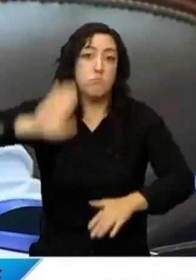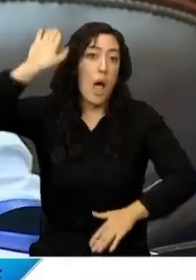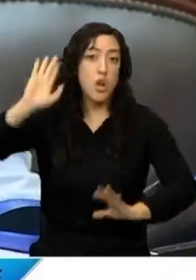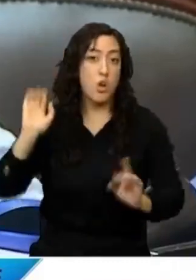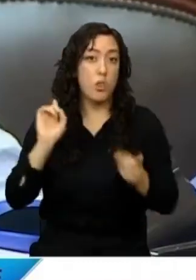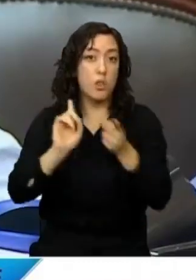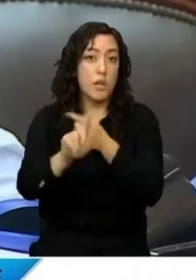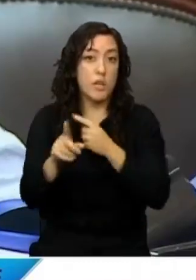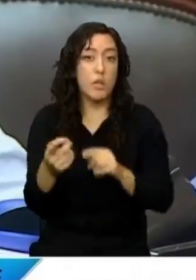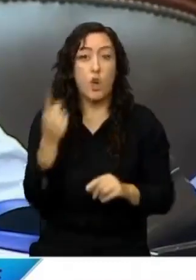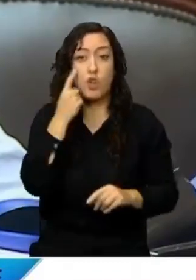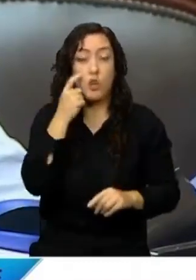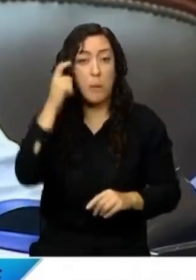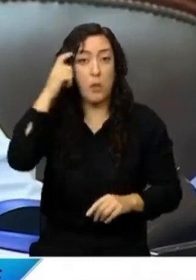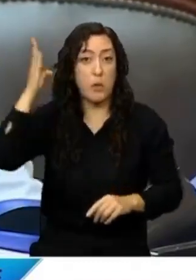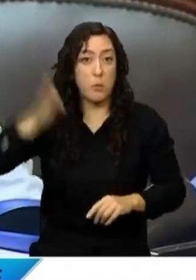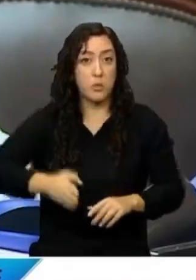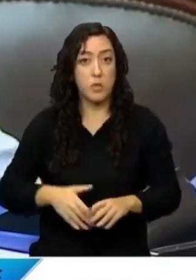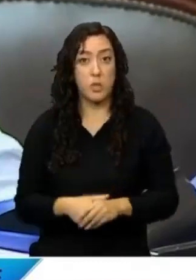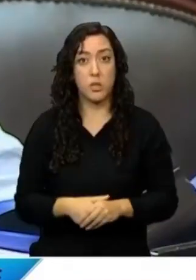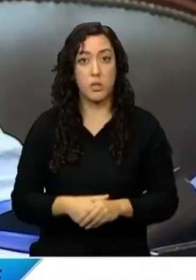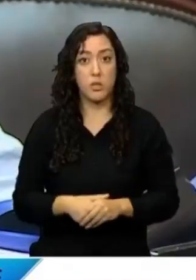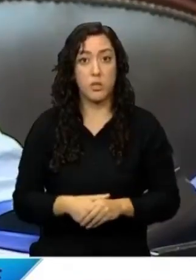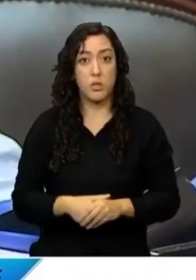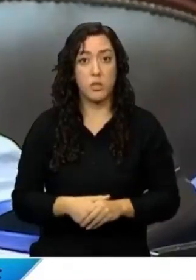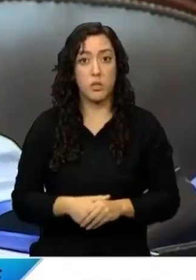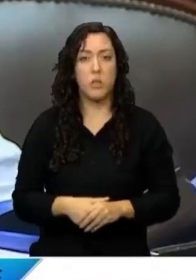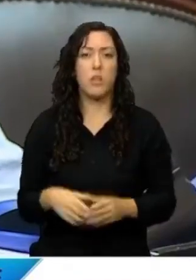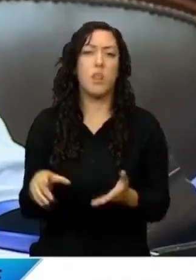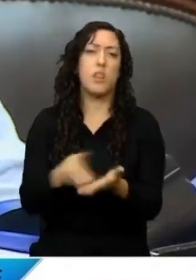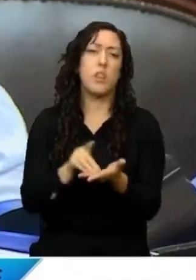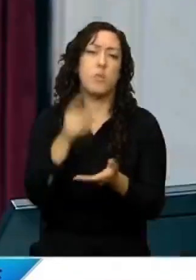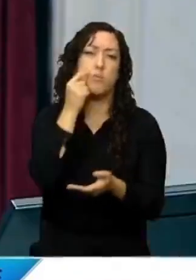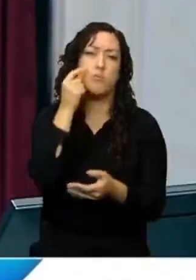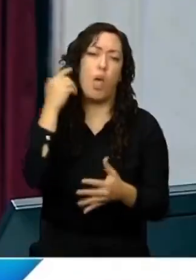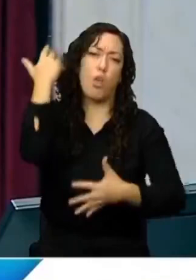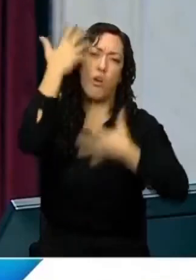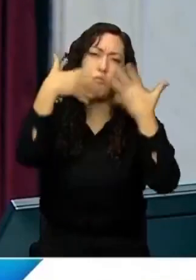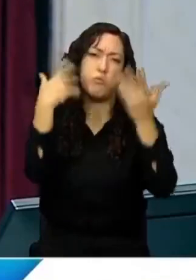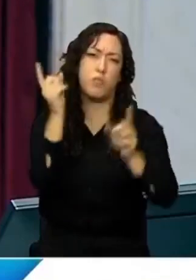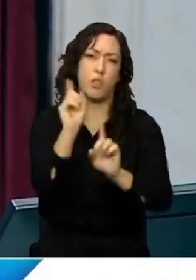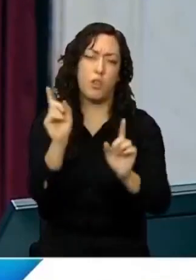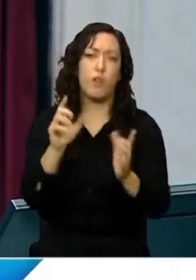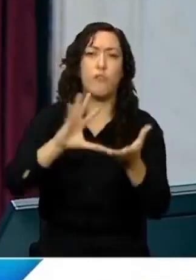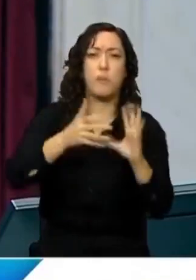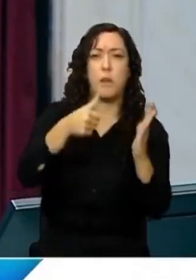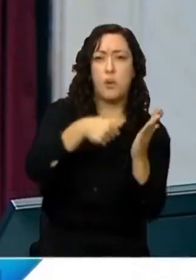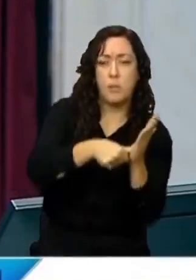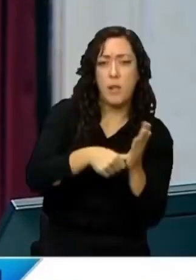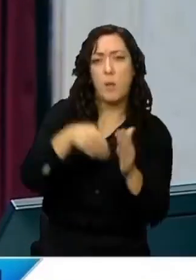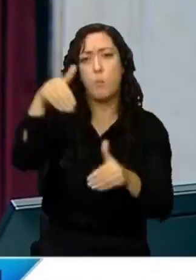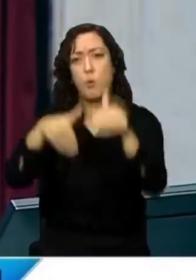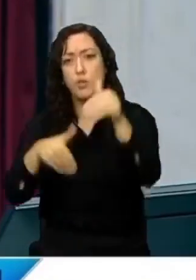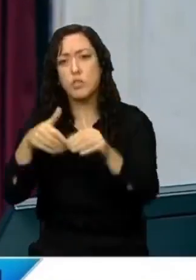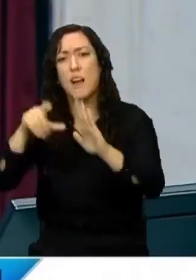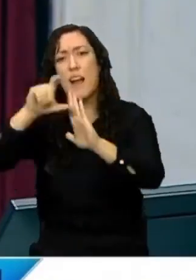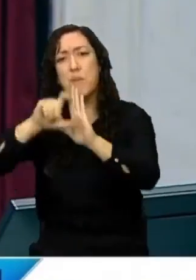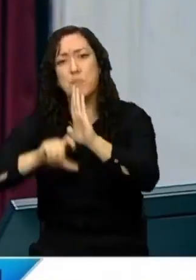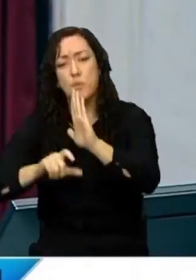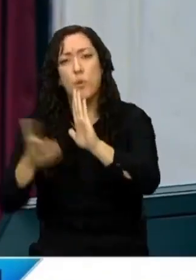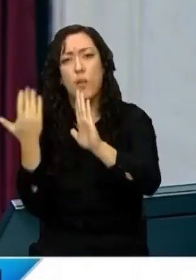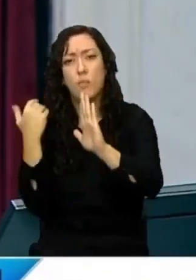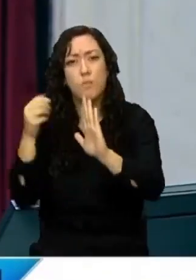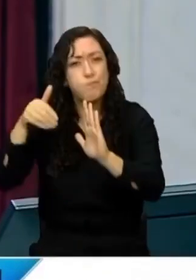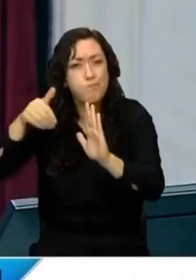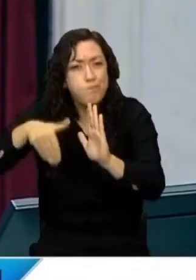y controlamos el 10%, no. Creo que hay más diputado, del 10%. No confundamos votar nominalmente que la votación por capítulo que se ha